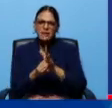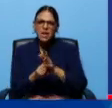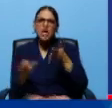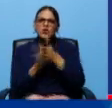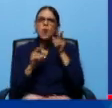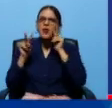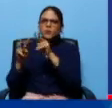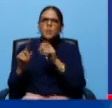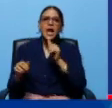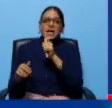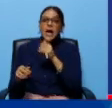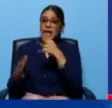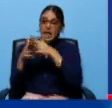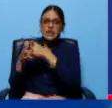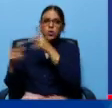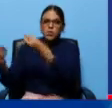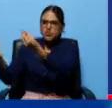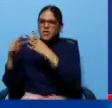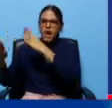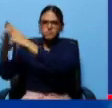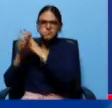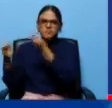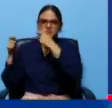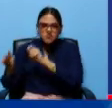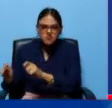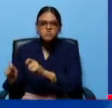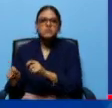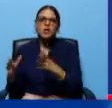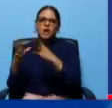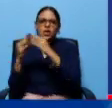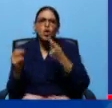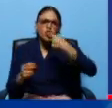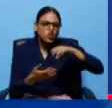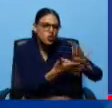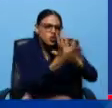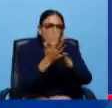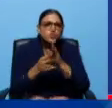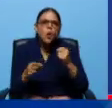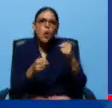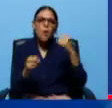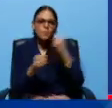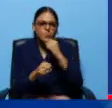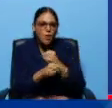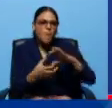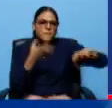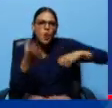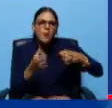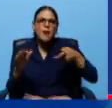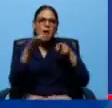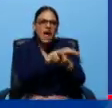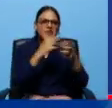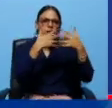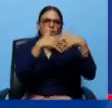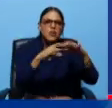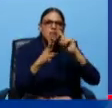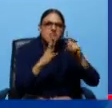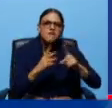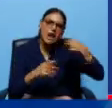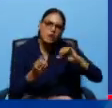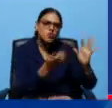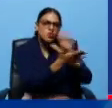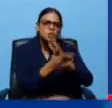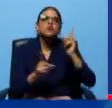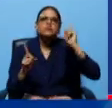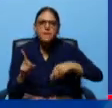medidas coercitivas unilaterales, durante, por supuesto, la resolución de los problemas en cada fábrica con los CPTT. Pero además,